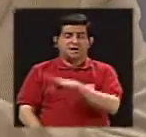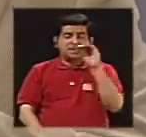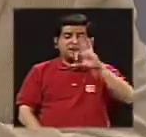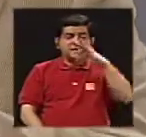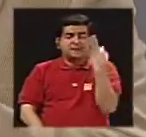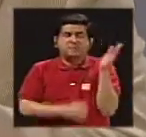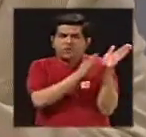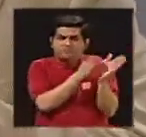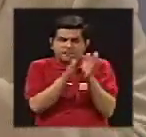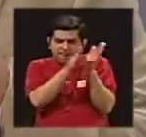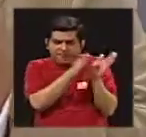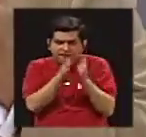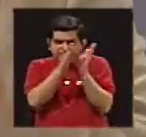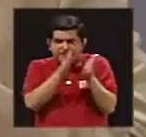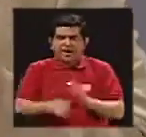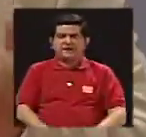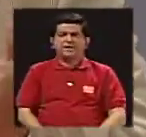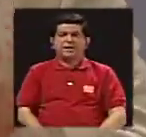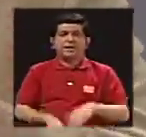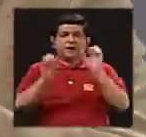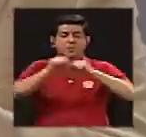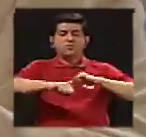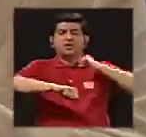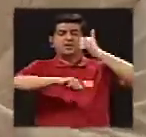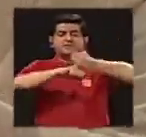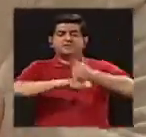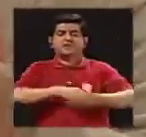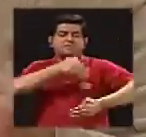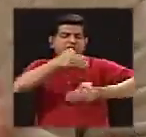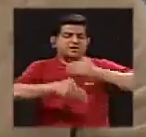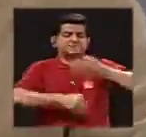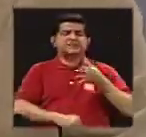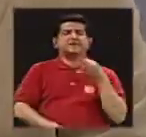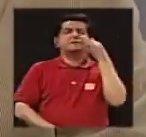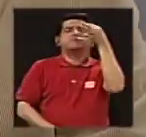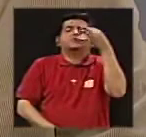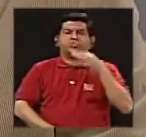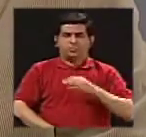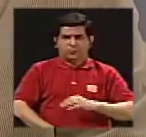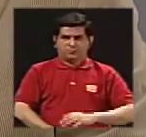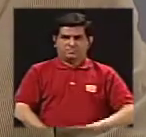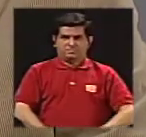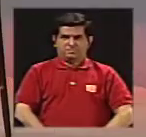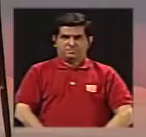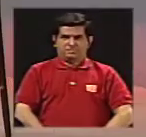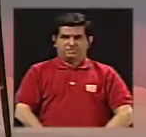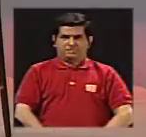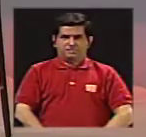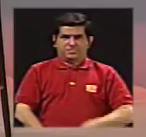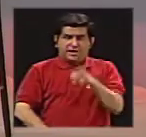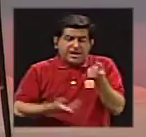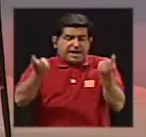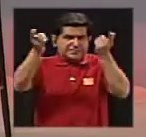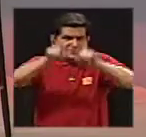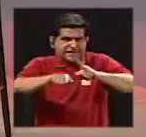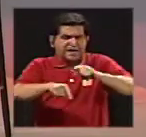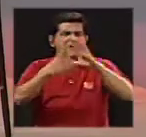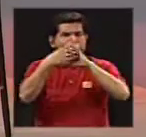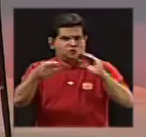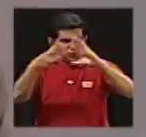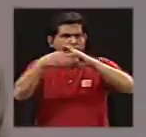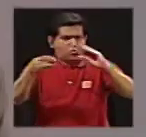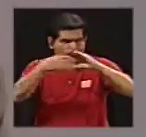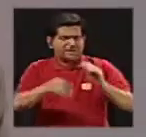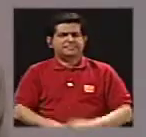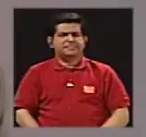planifique Y tire digamos líneas acerca de lo que quiere ser en el futuro e en este caso nos comentaba que